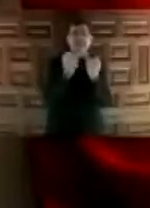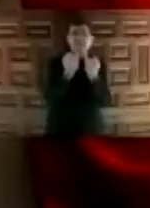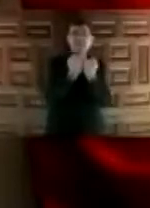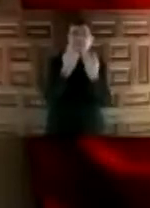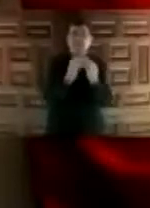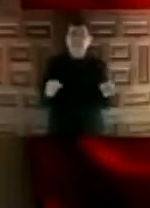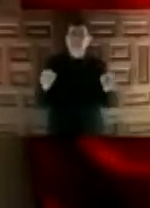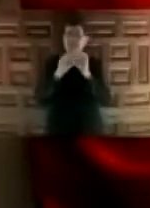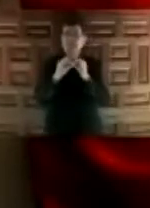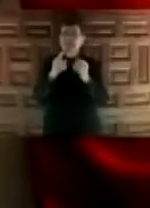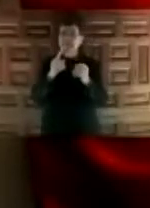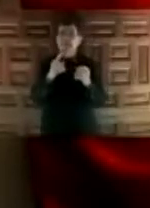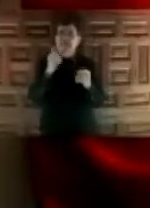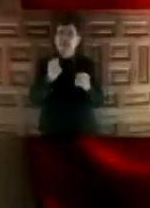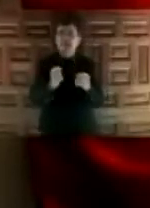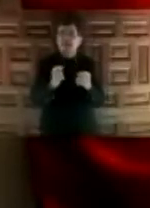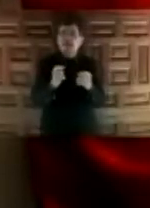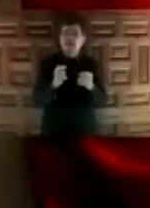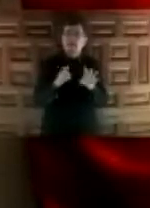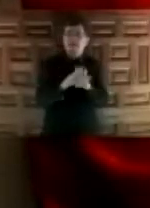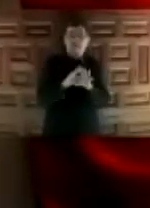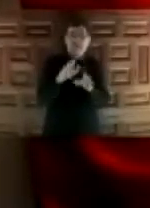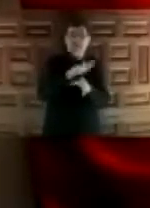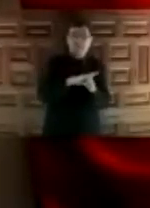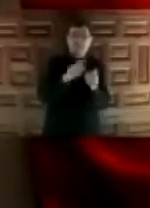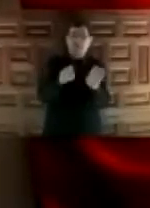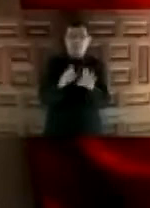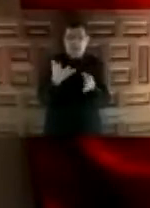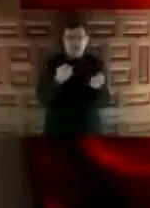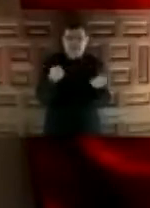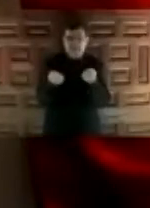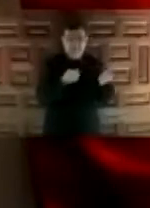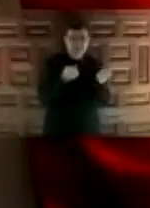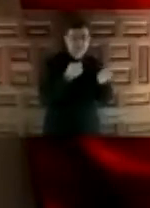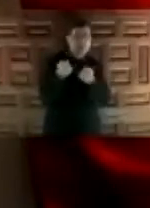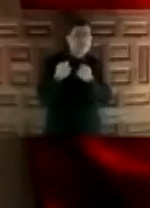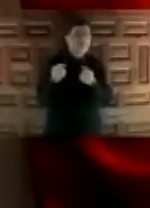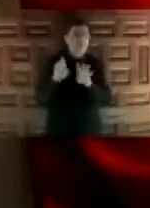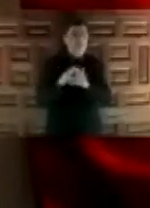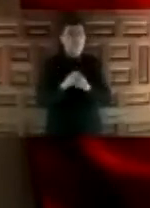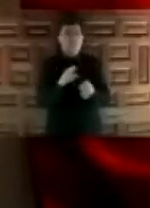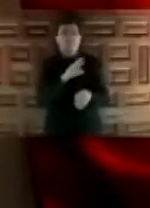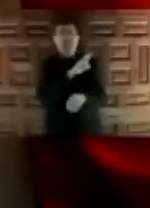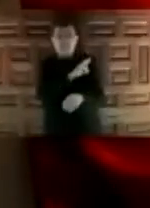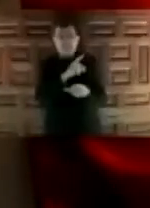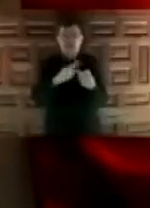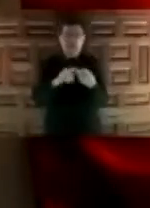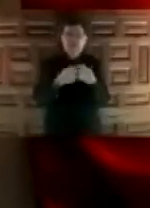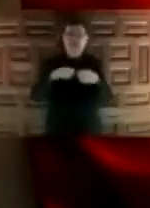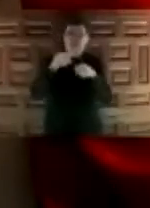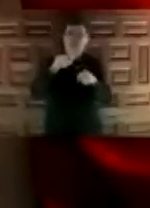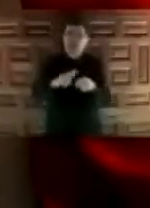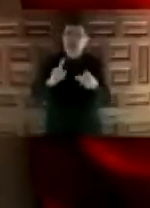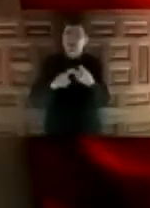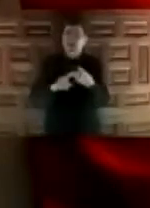como punto nodal es en torno a la regulación de los sectores público, social y privado.